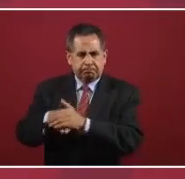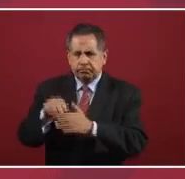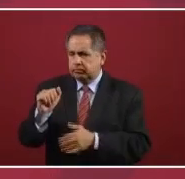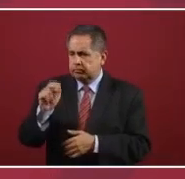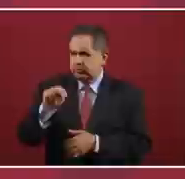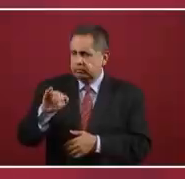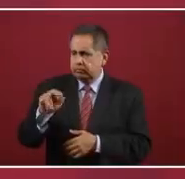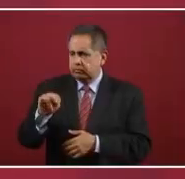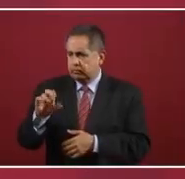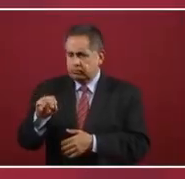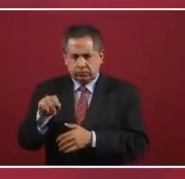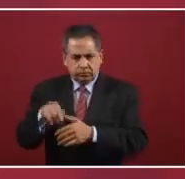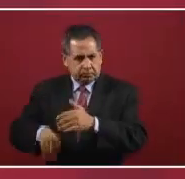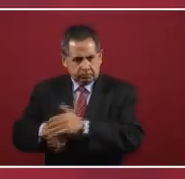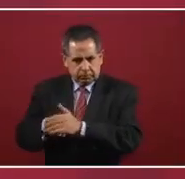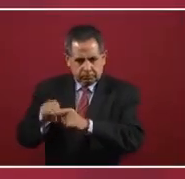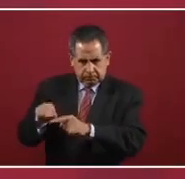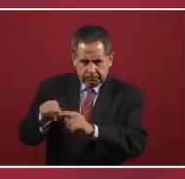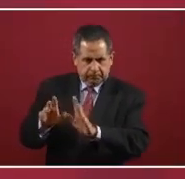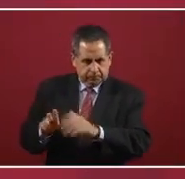Juanico.